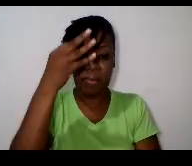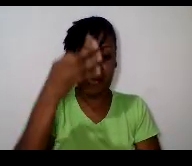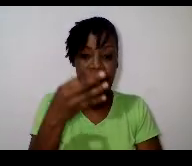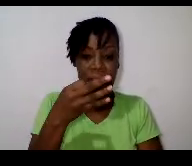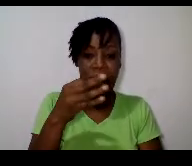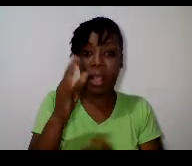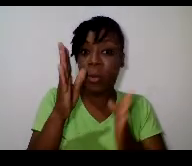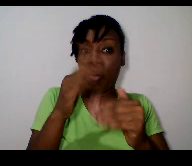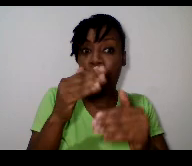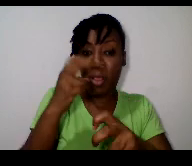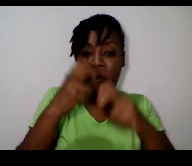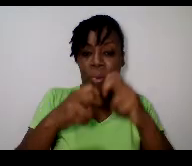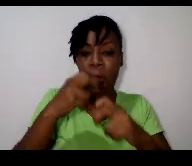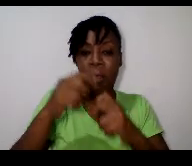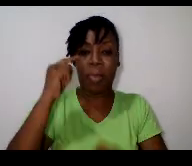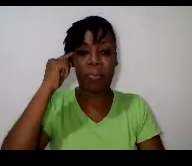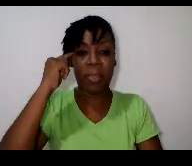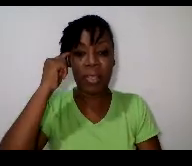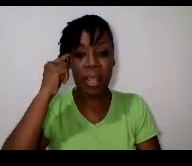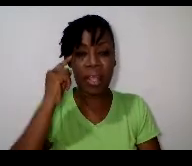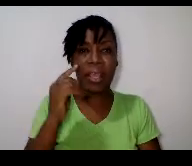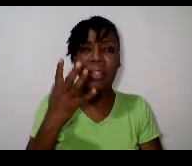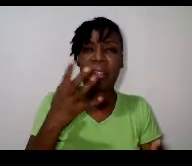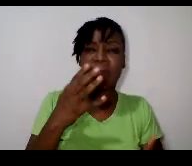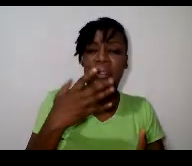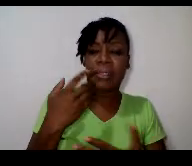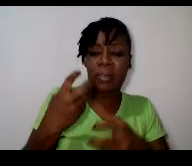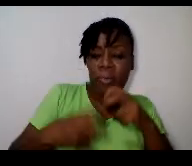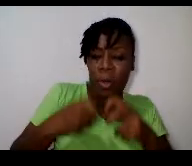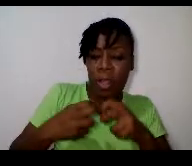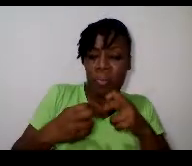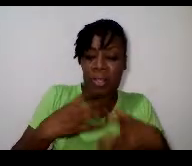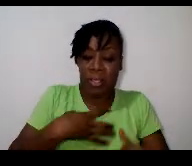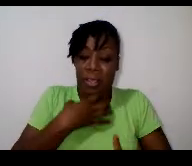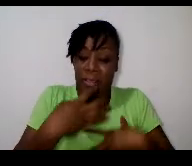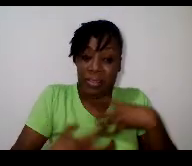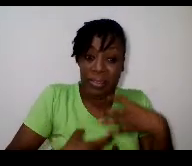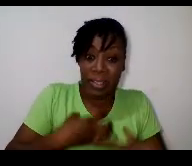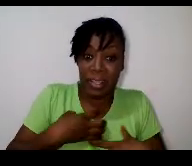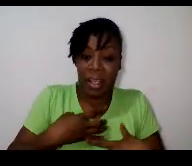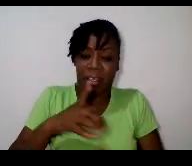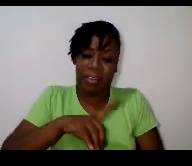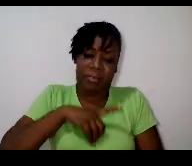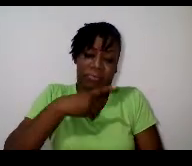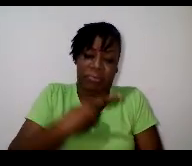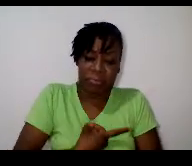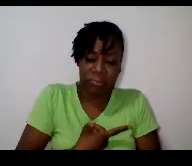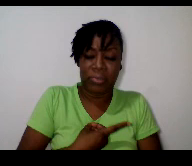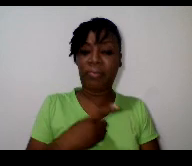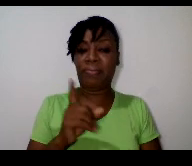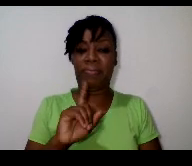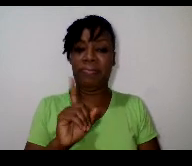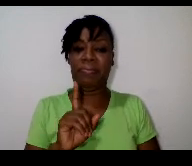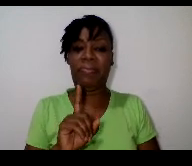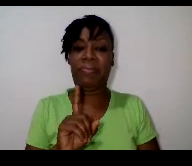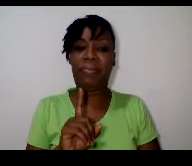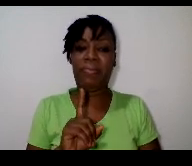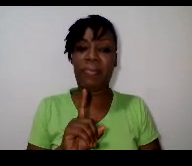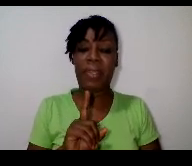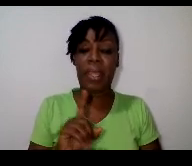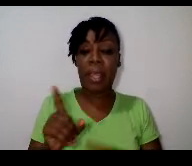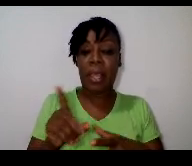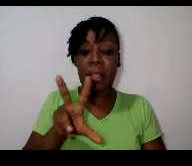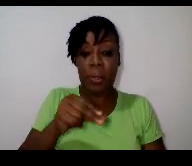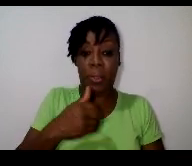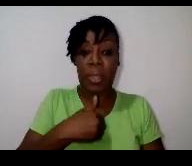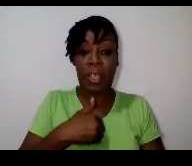problemas mentales, que no tenga trastornos de ansiedad, que no tenga depresión, que no tenga cualquier otra enfermedad mental